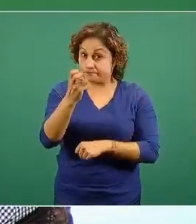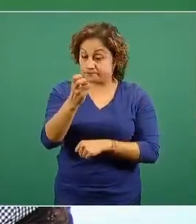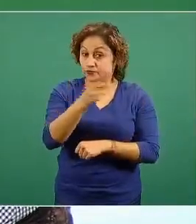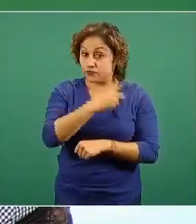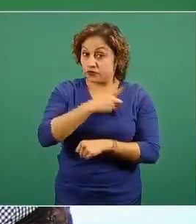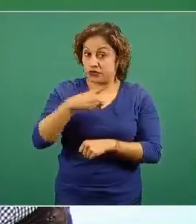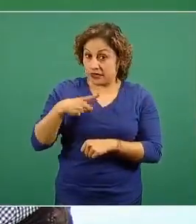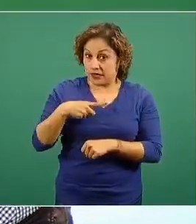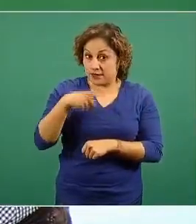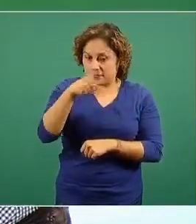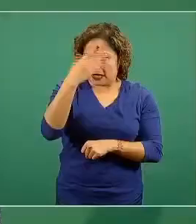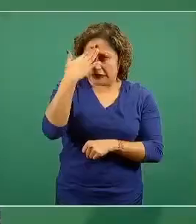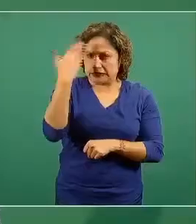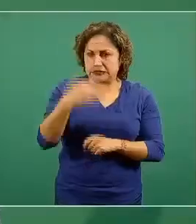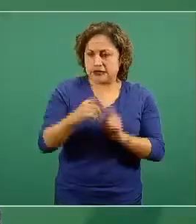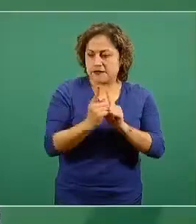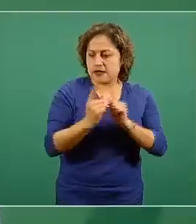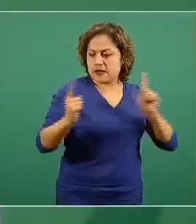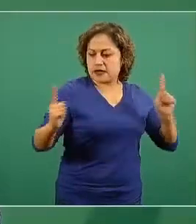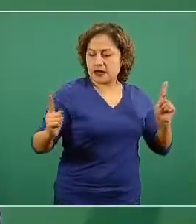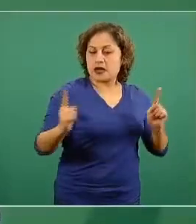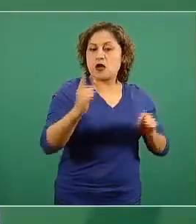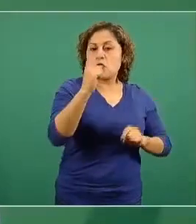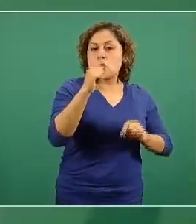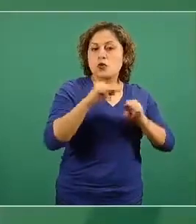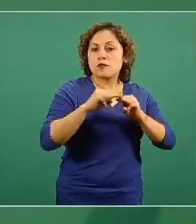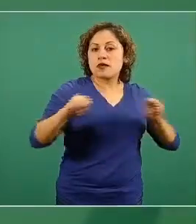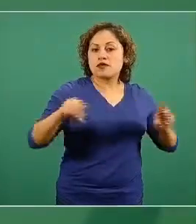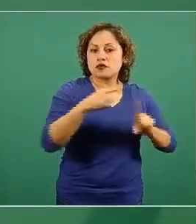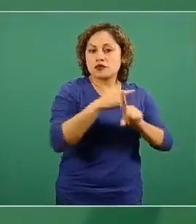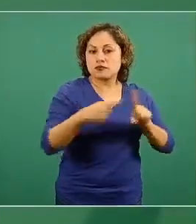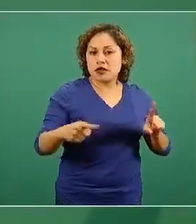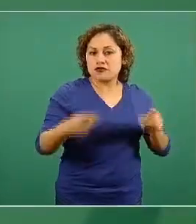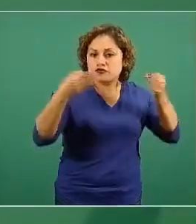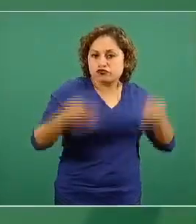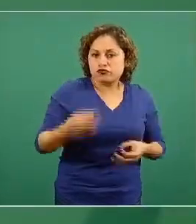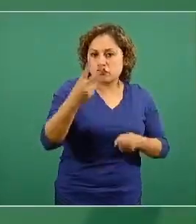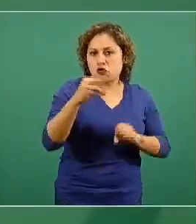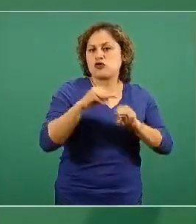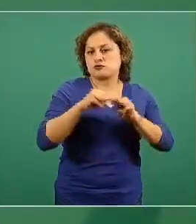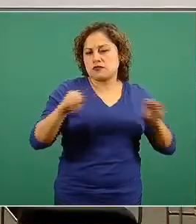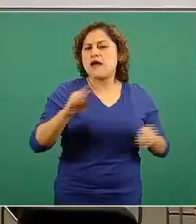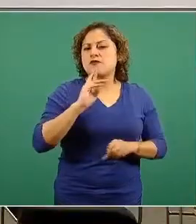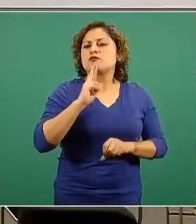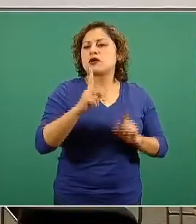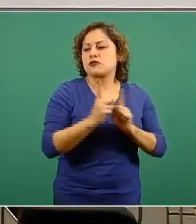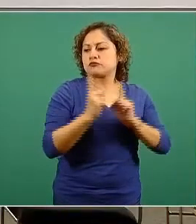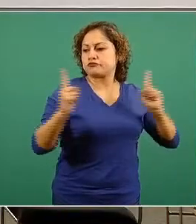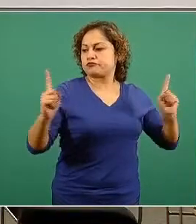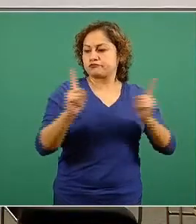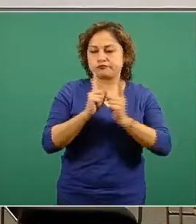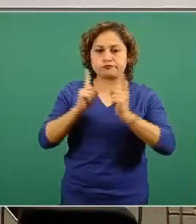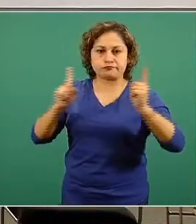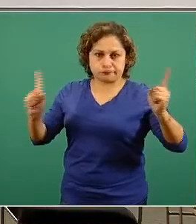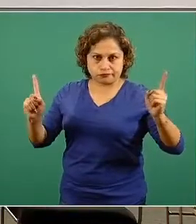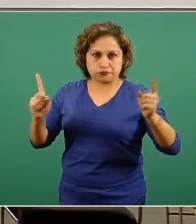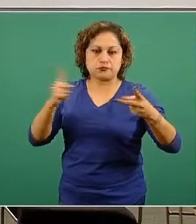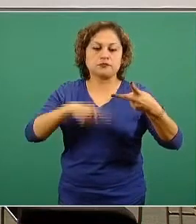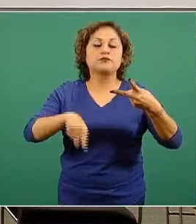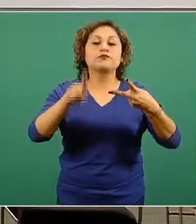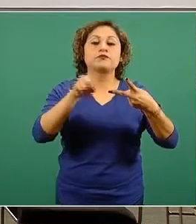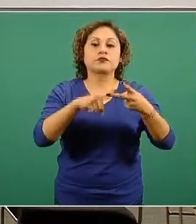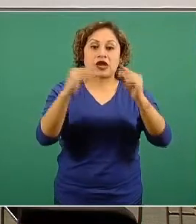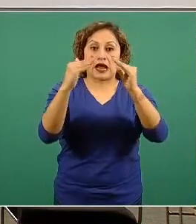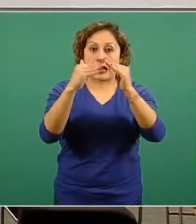a mínimo 1,5 metros, idealmente 2 metros de cualquier persona a nuestro alrededor, evitar salir de